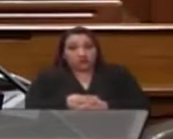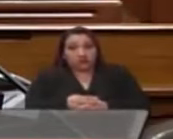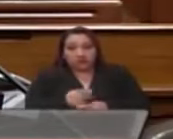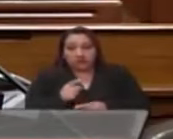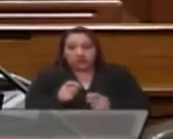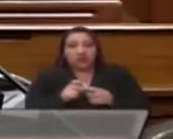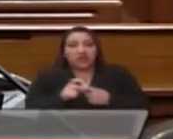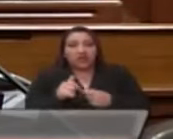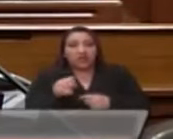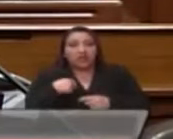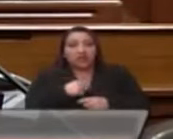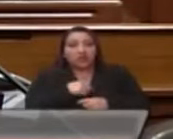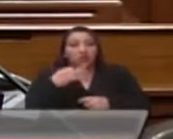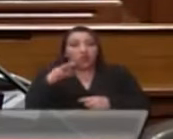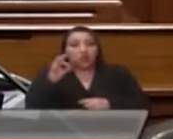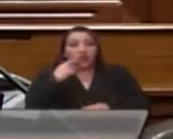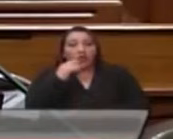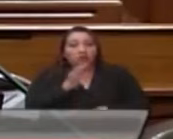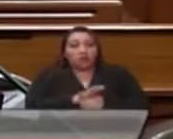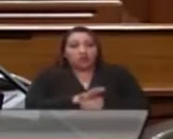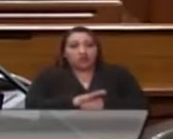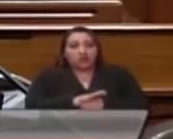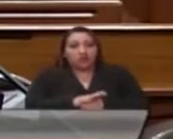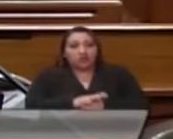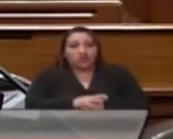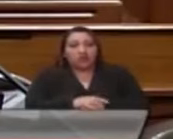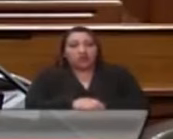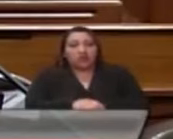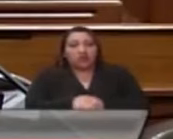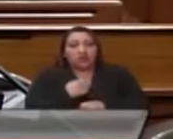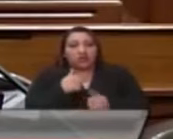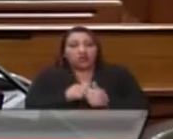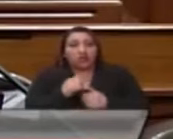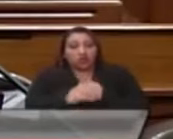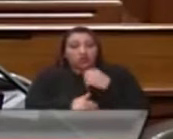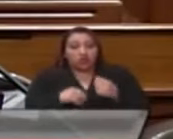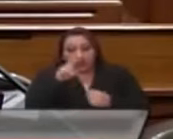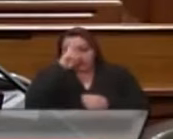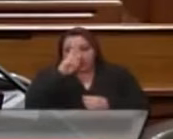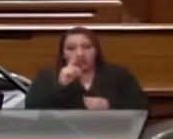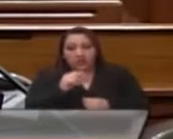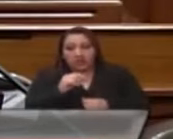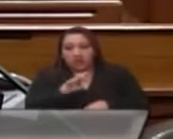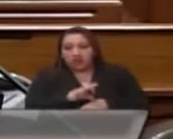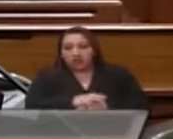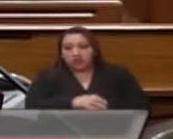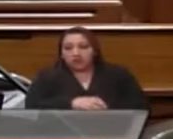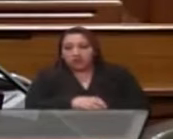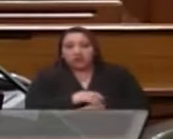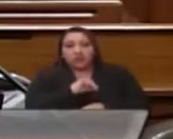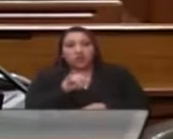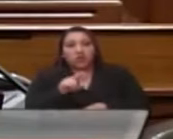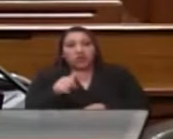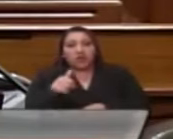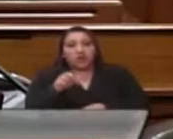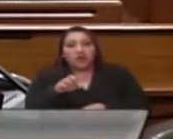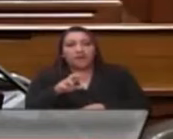que es una garantía de nuestro único compromiso, que nuestro único compromiso es con el país, es la doctora Julia